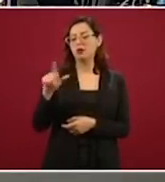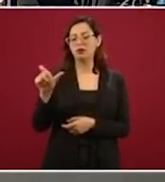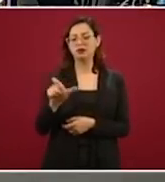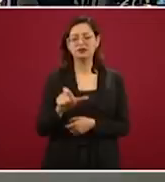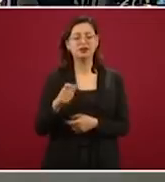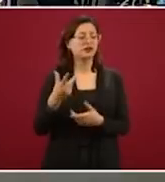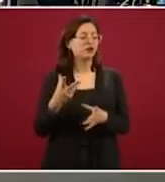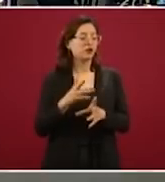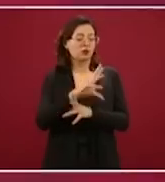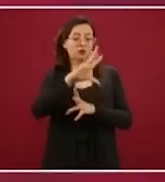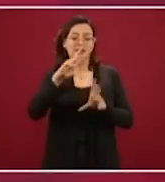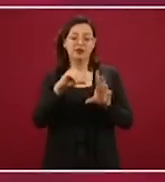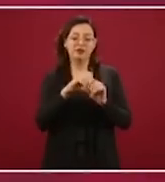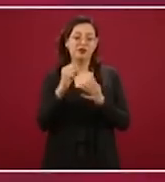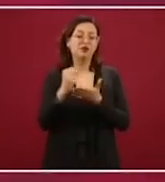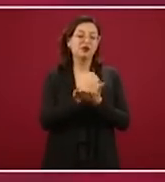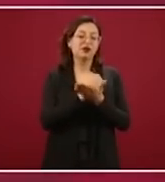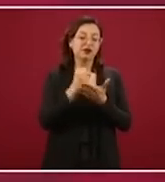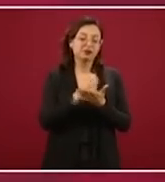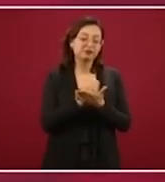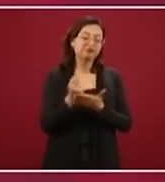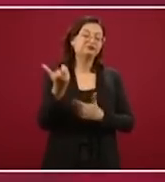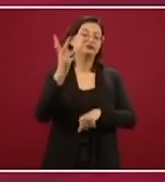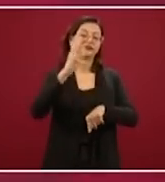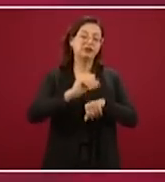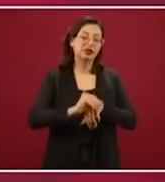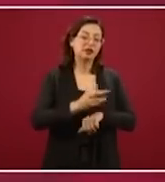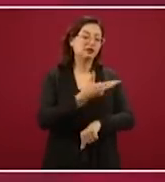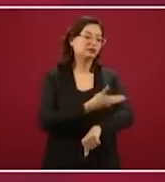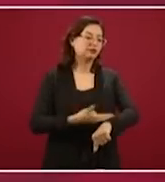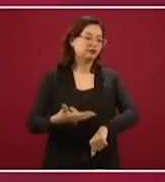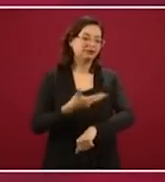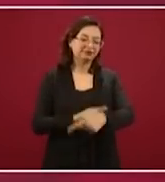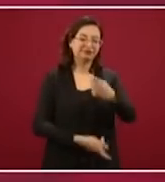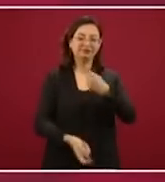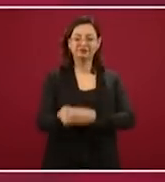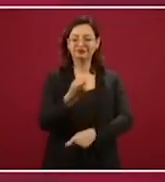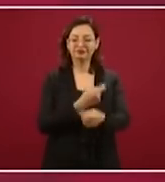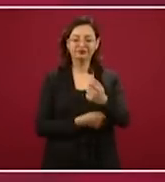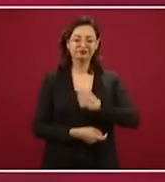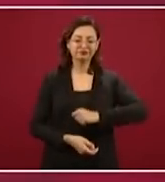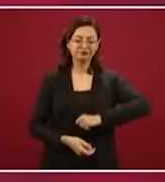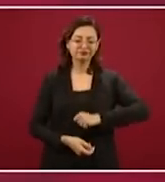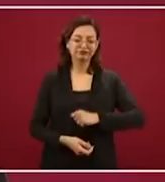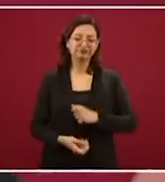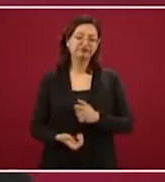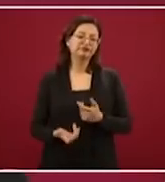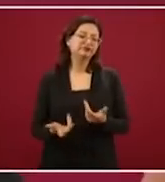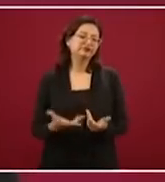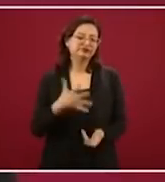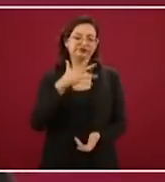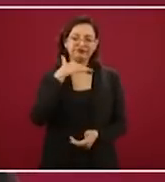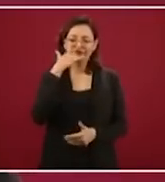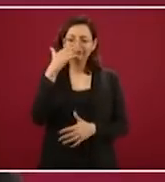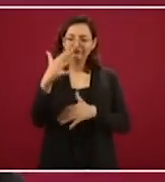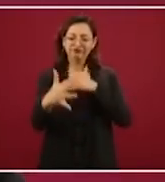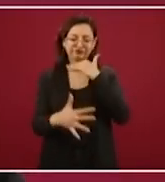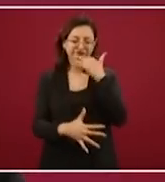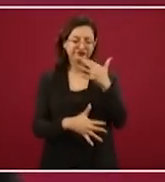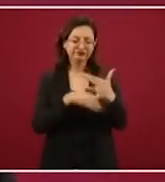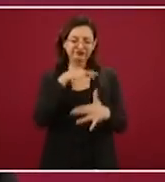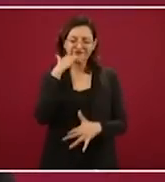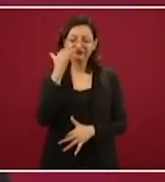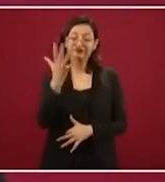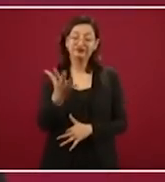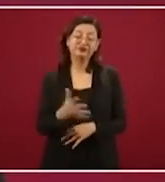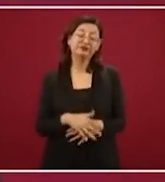Todo. Y hubo, pues, influyentismo y corrupción.